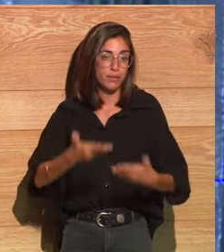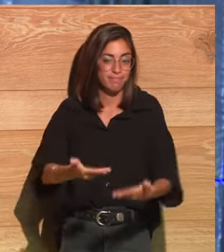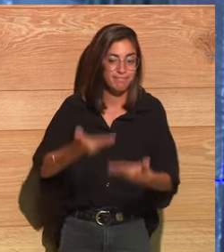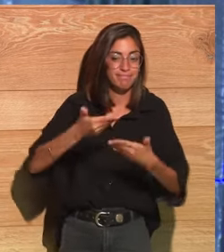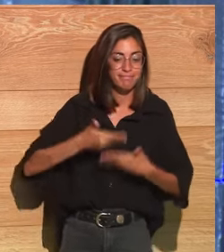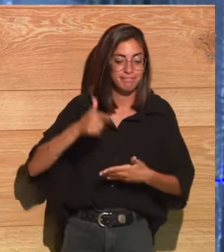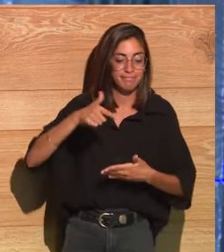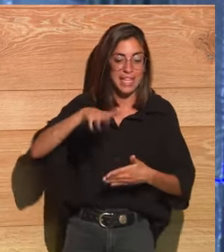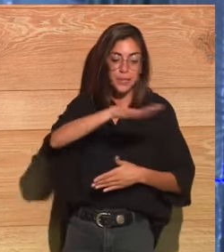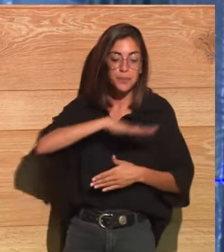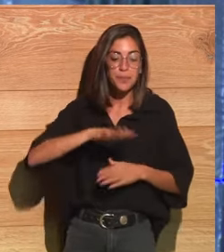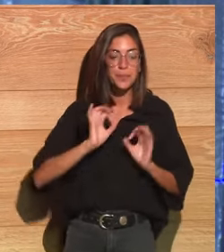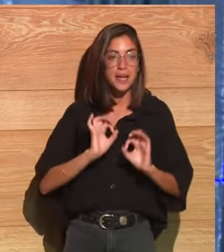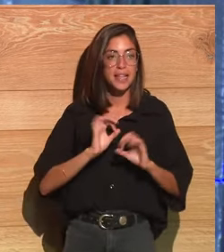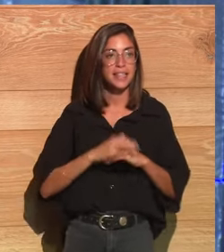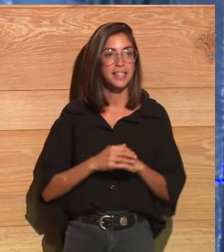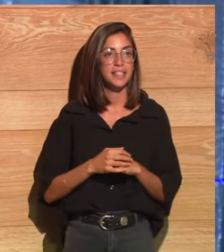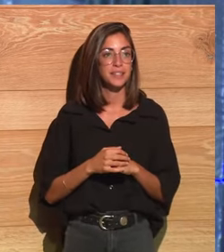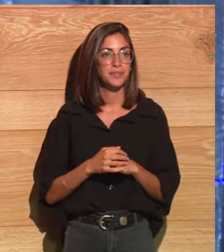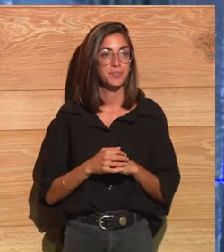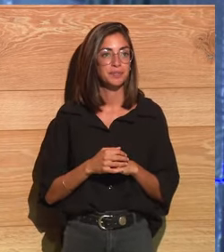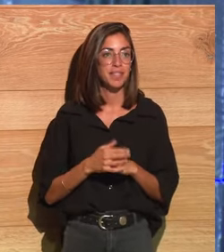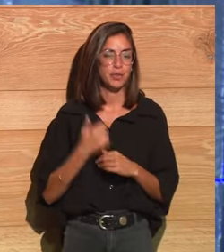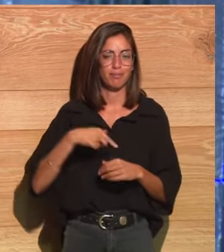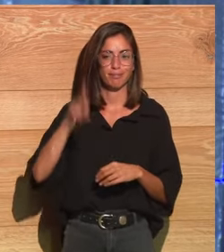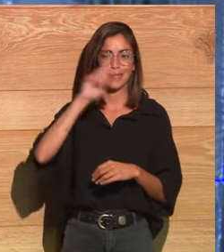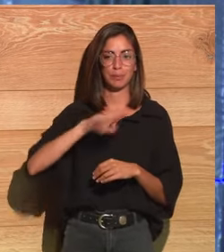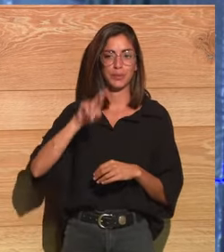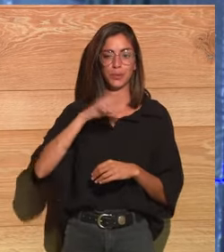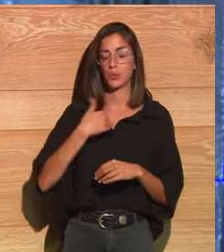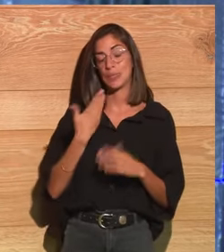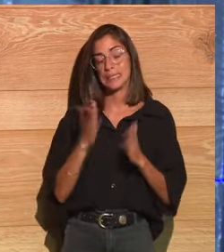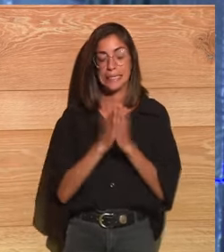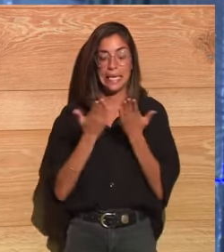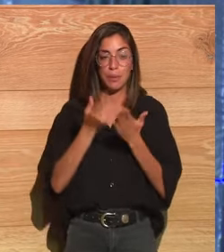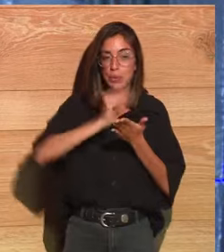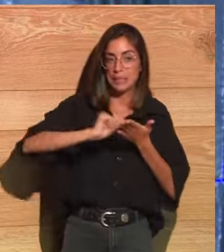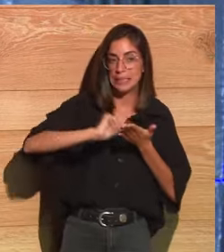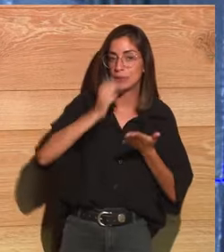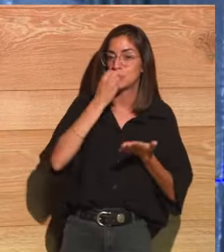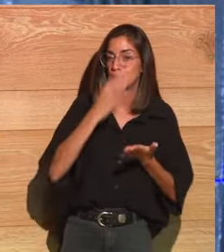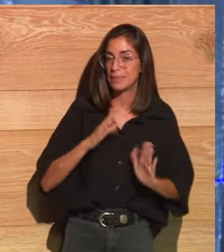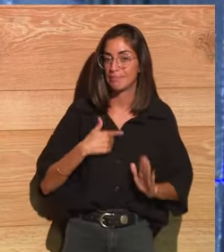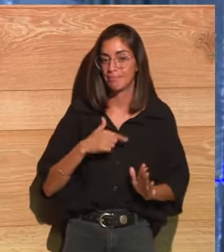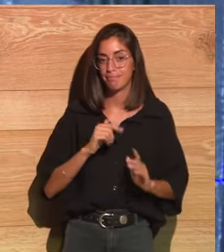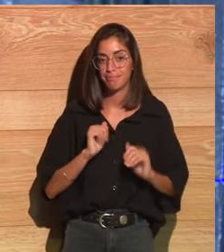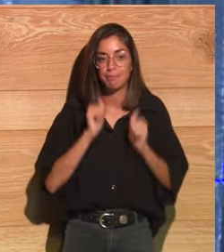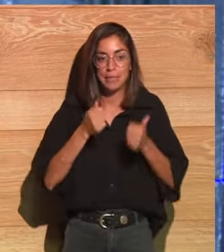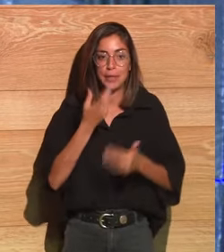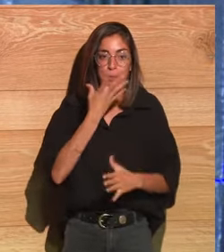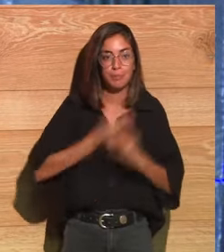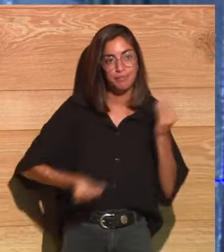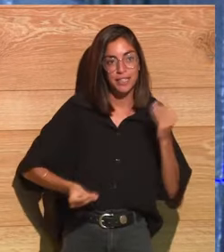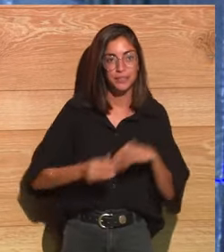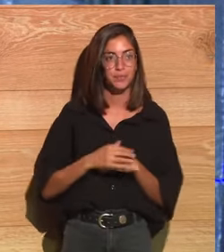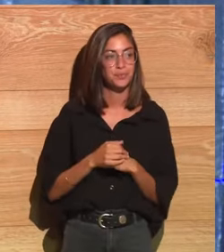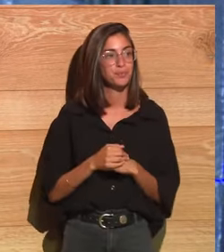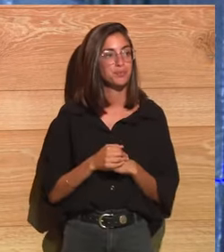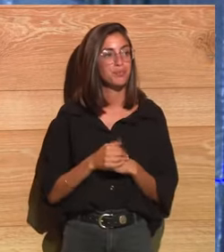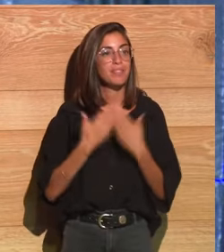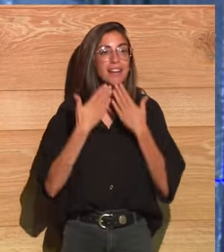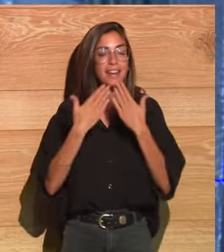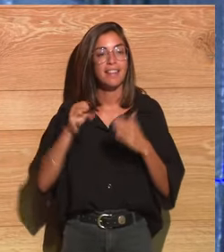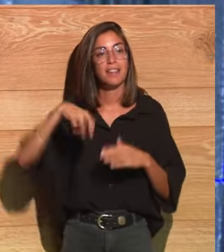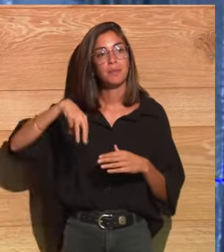espacio. Válgame la redundancia. Uy, con lo bien escrito que está el libro. Empezamos mal. Gracias, María, por brindarme